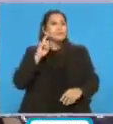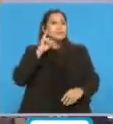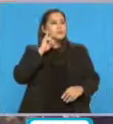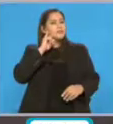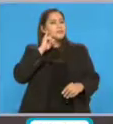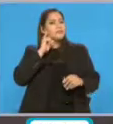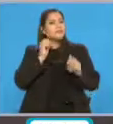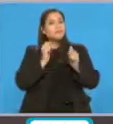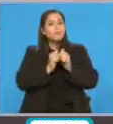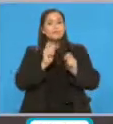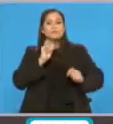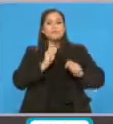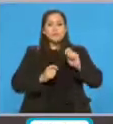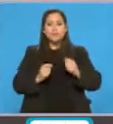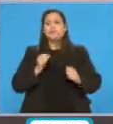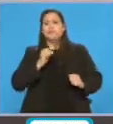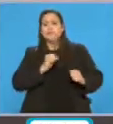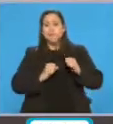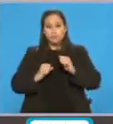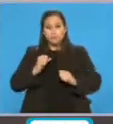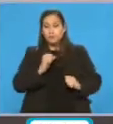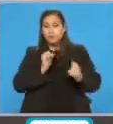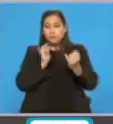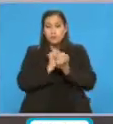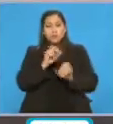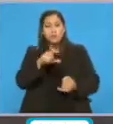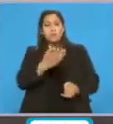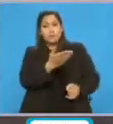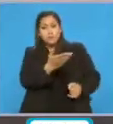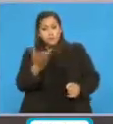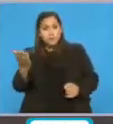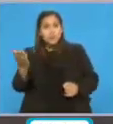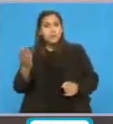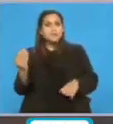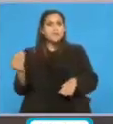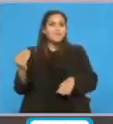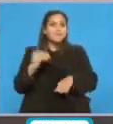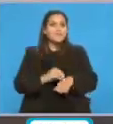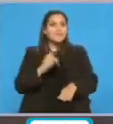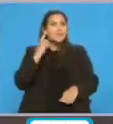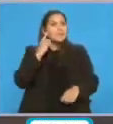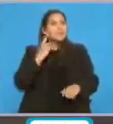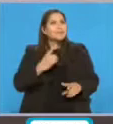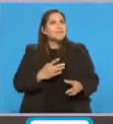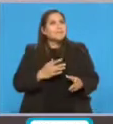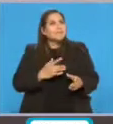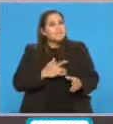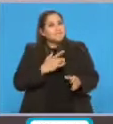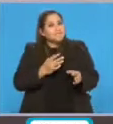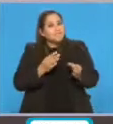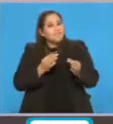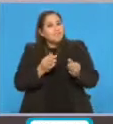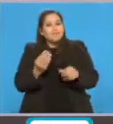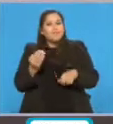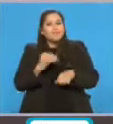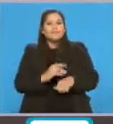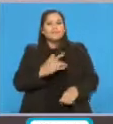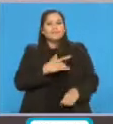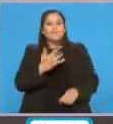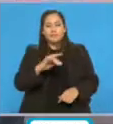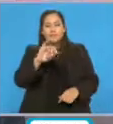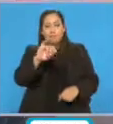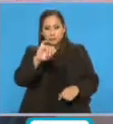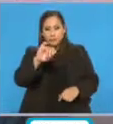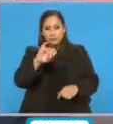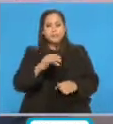con lo tropical, con la música tropical, y ustedes le dan ese romance, el sello. Ese sello romántico. Exacto. Sí,